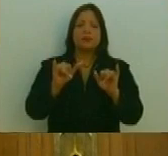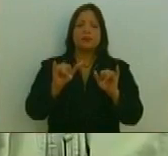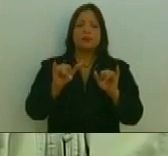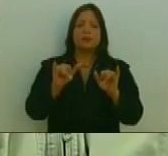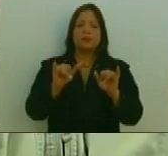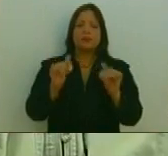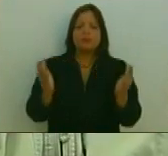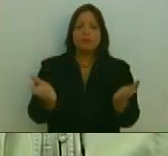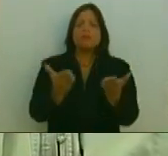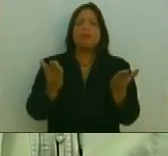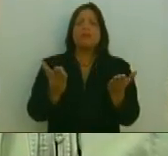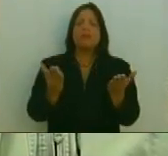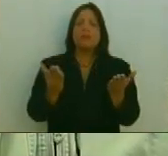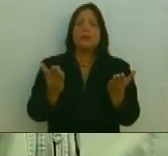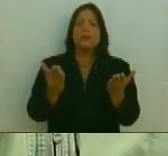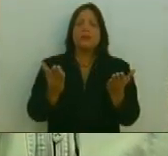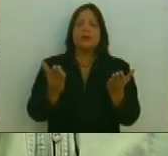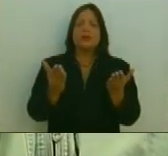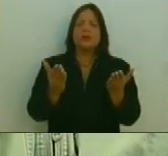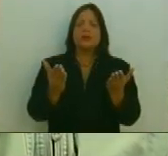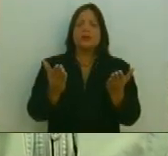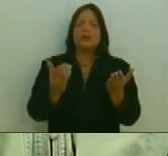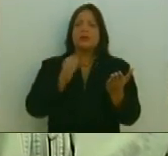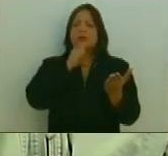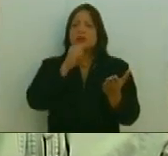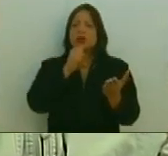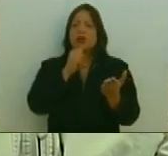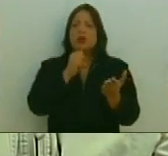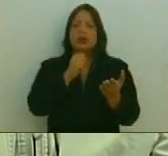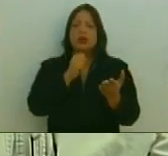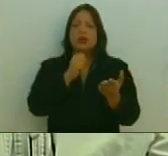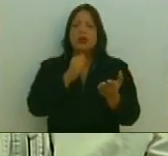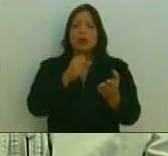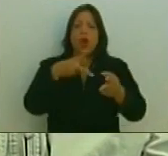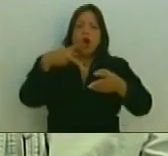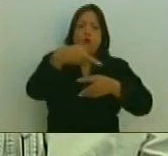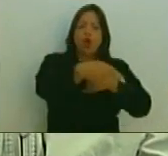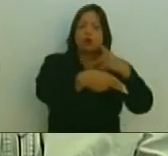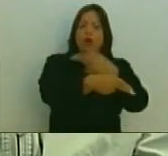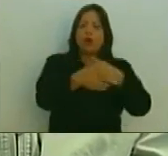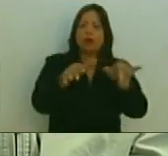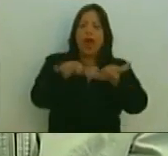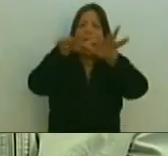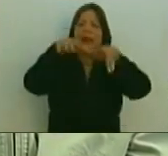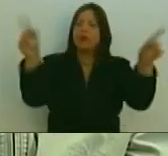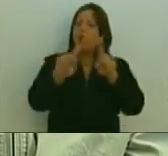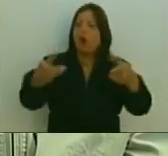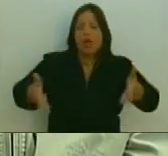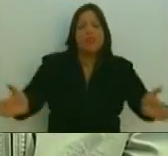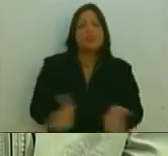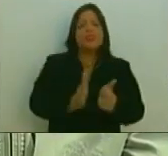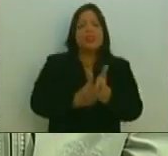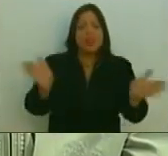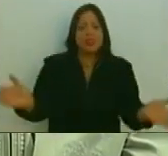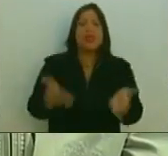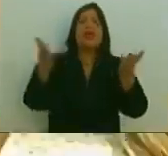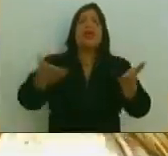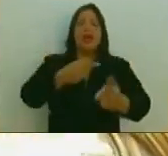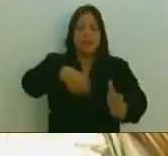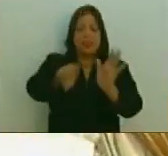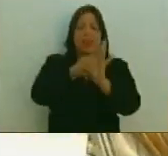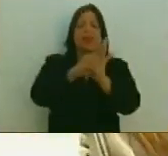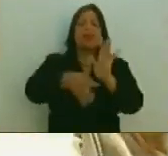sea, no podemos ser nosotros mismos los que le cortemos las alas a esas personas con discapacidad. Ellos también tienen